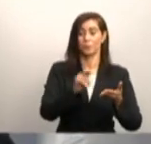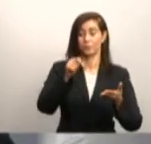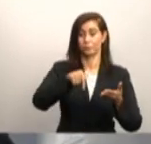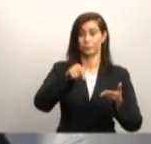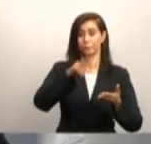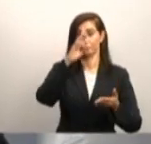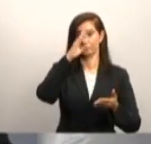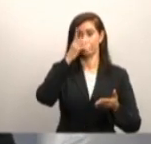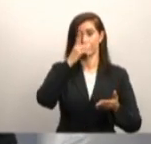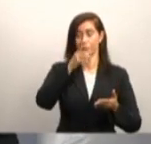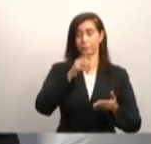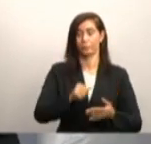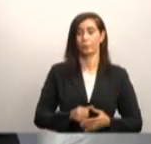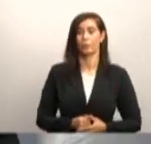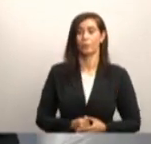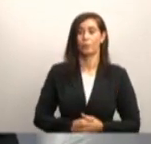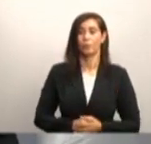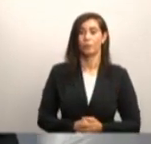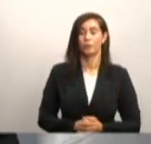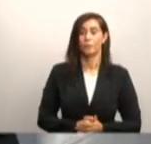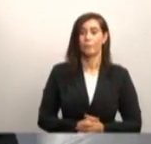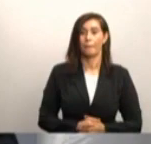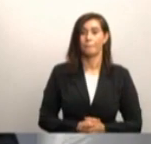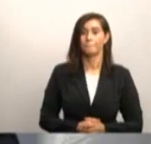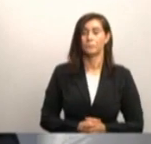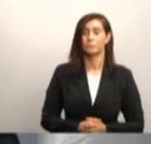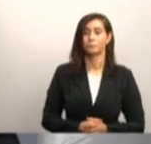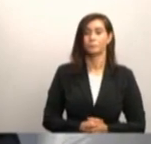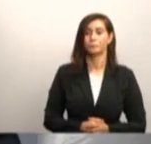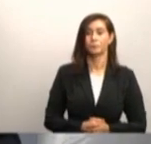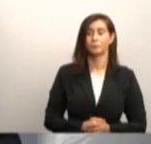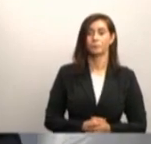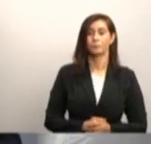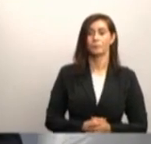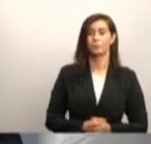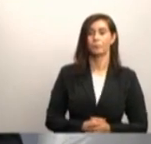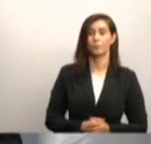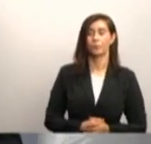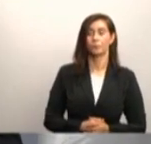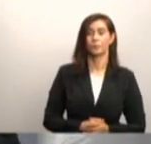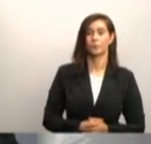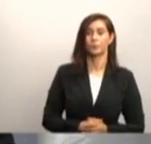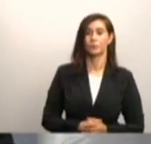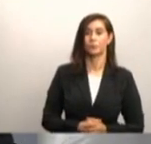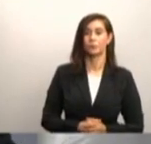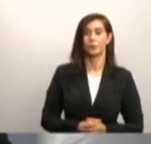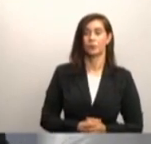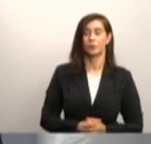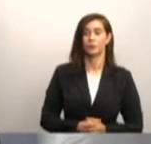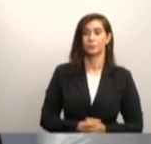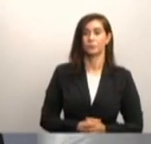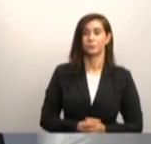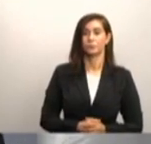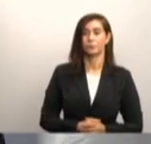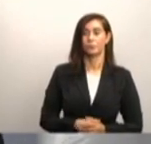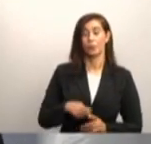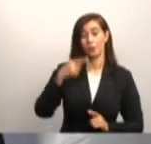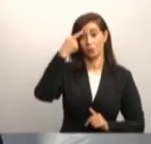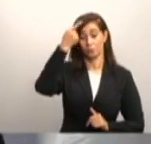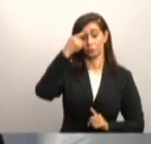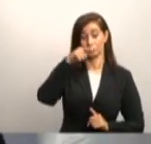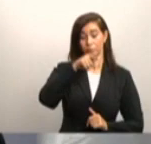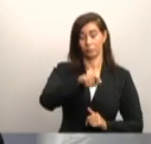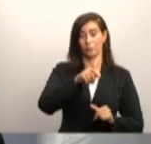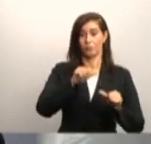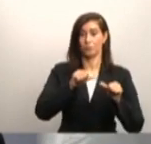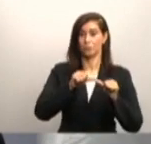país. De manera que esa dinámica yo pienso que continúa, y hasta tanto